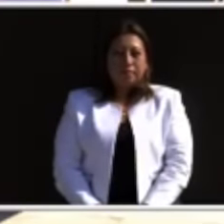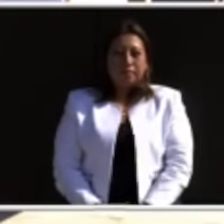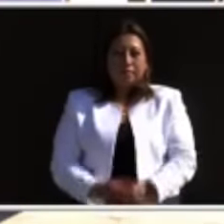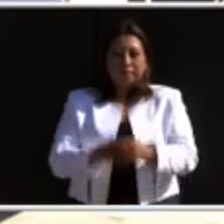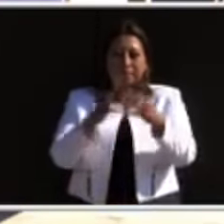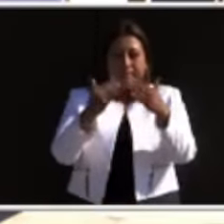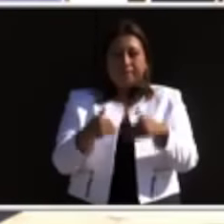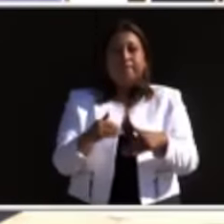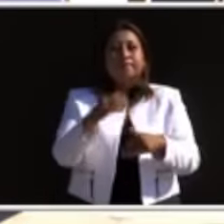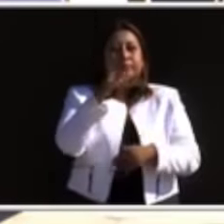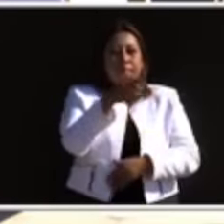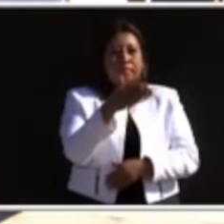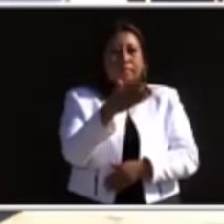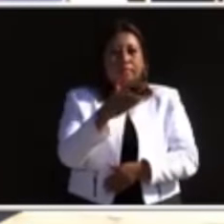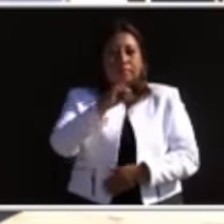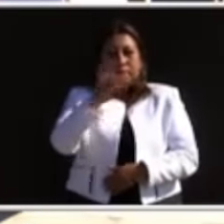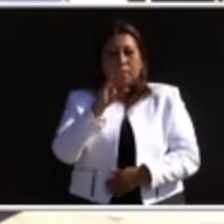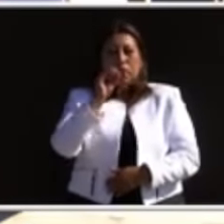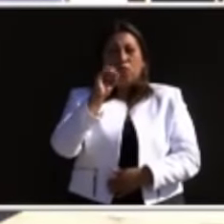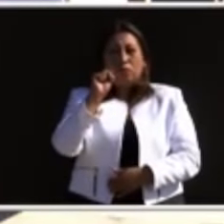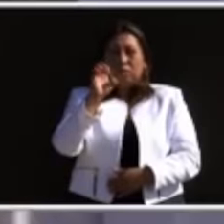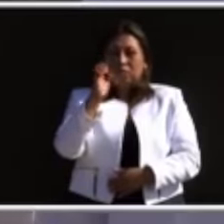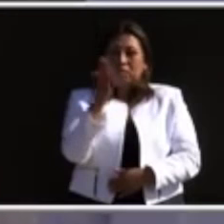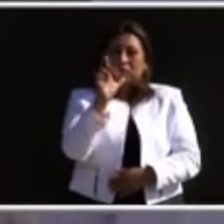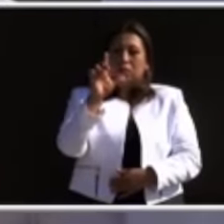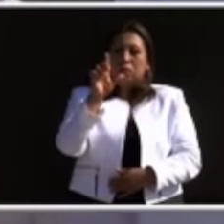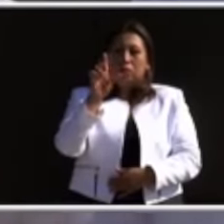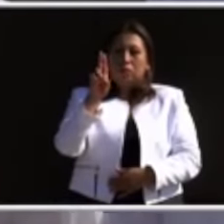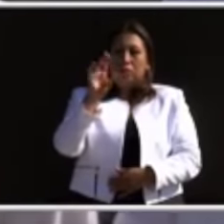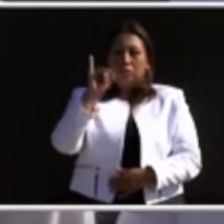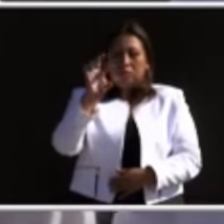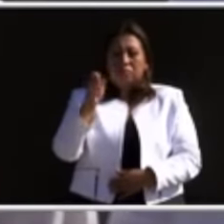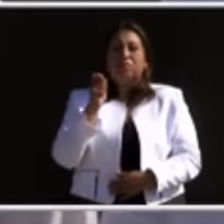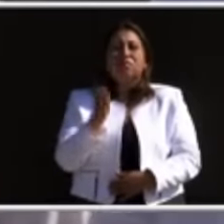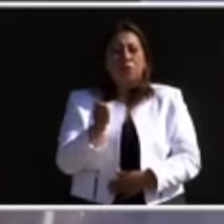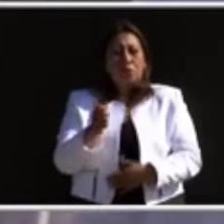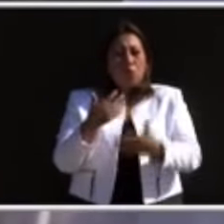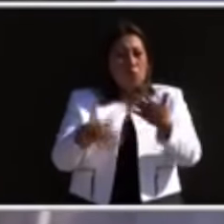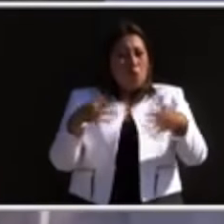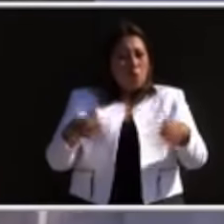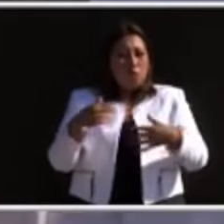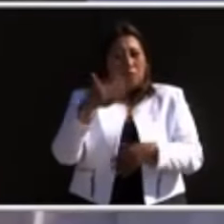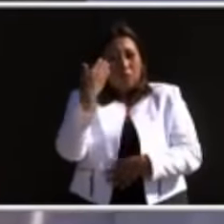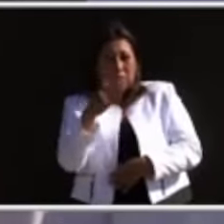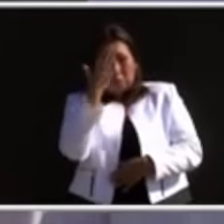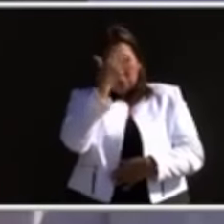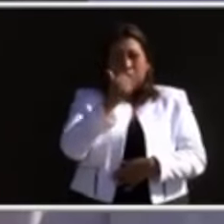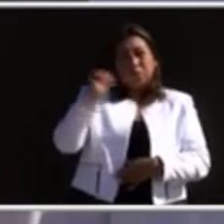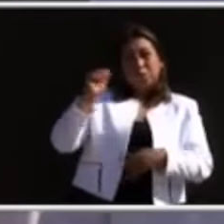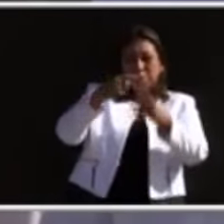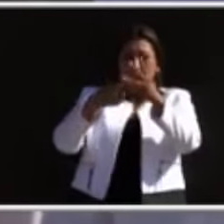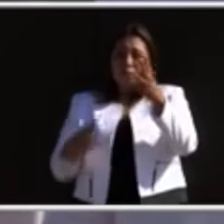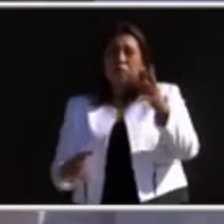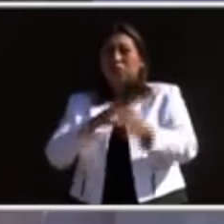José Luis cuenta con una amplia trayectoria en la administración pública. Fue subsecretario de Prevención